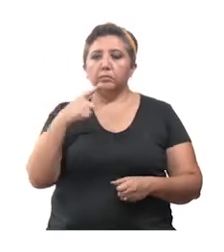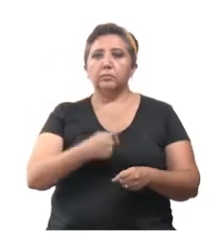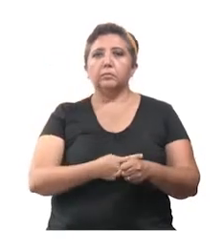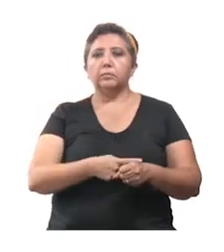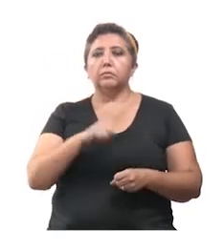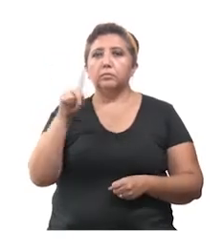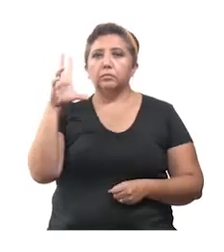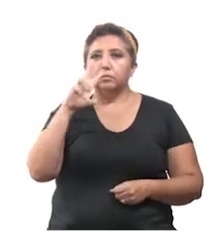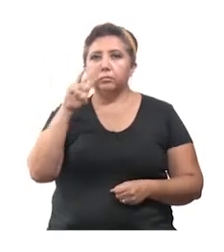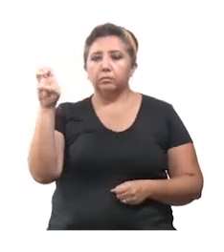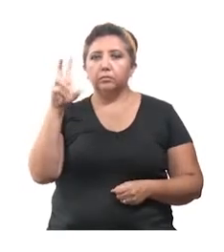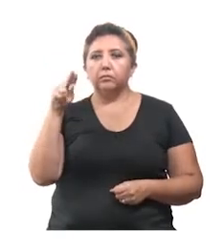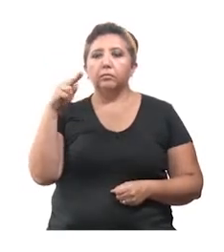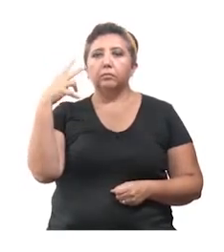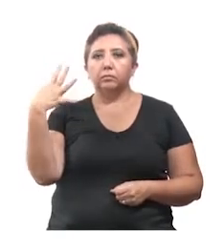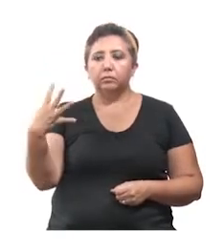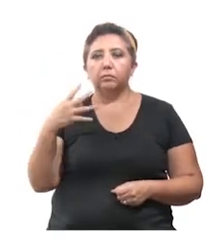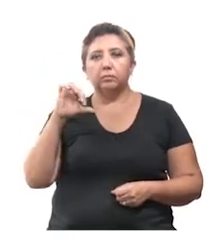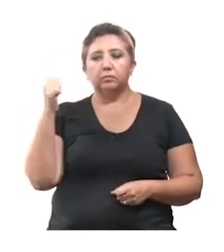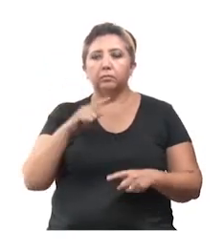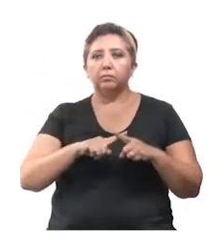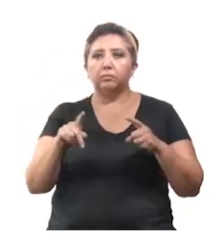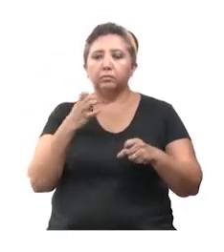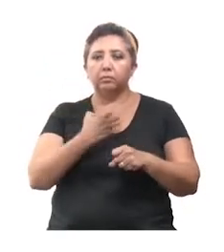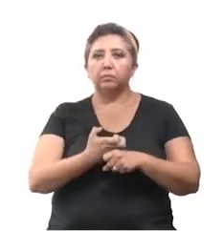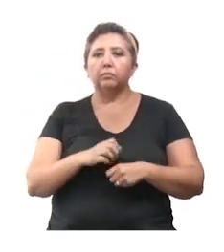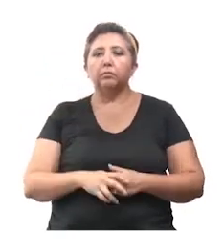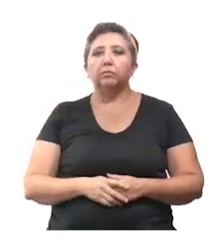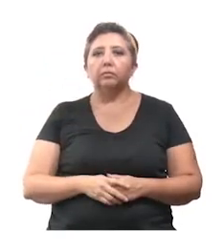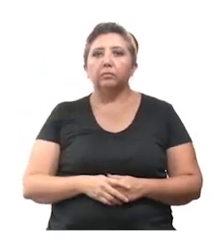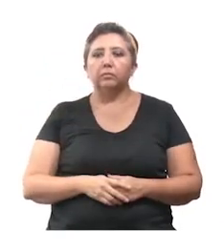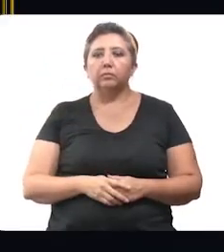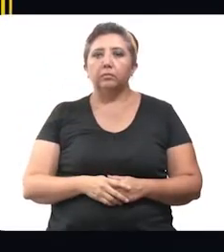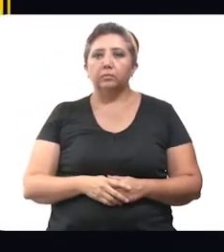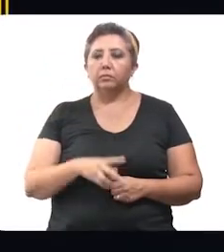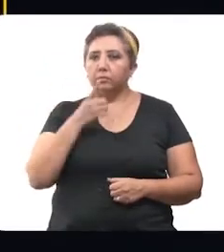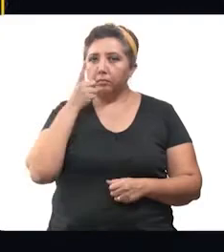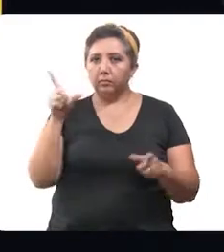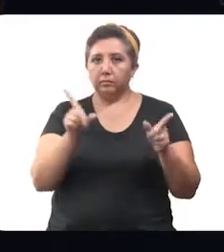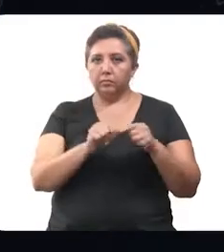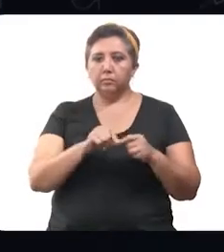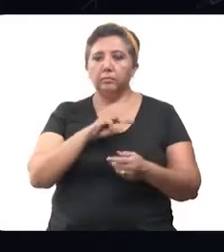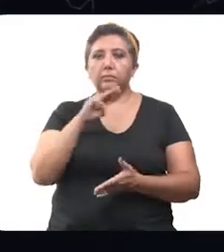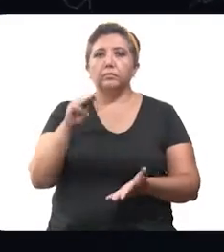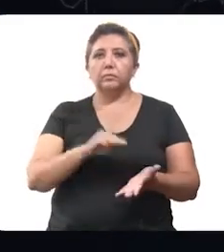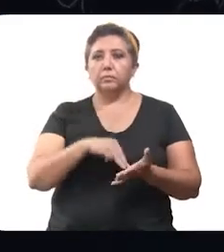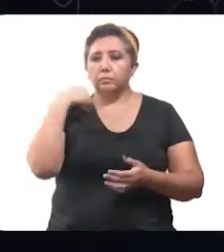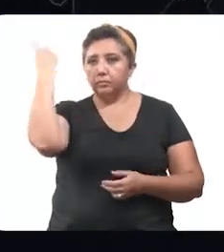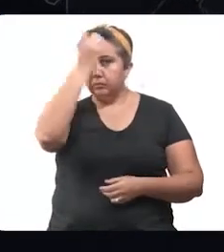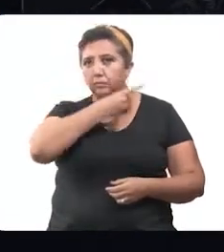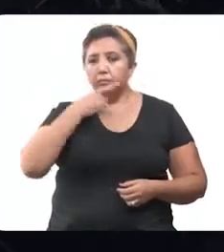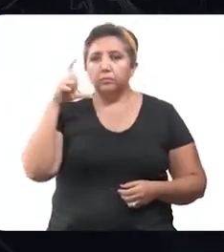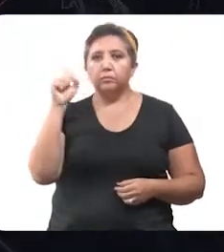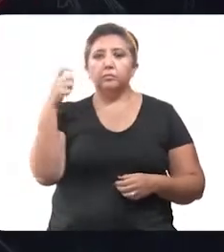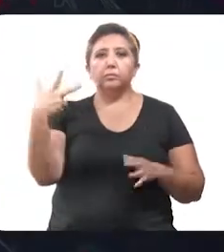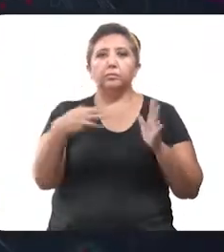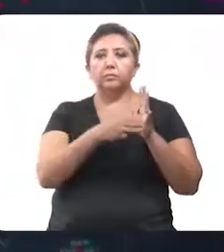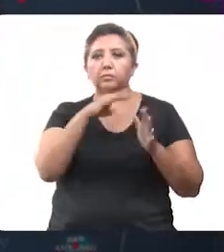casos positivos, 384 son de otro país u otro estado. Específicamente en Mérida se han